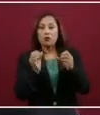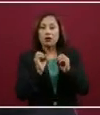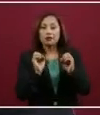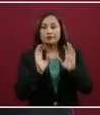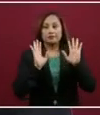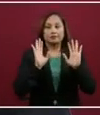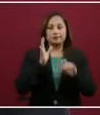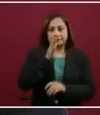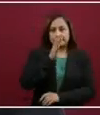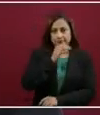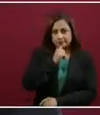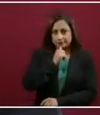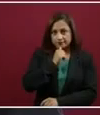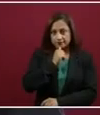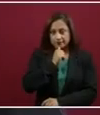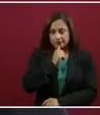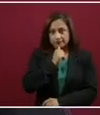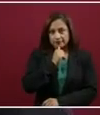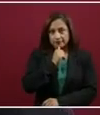Hay que